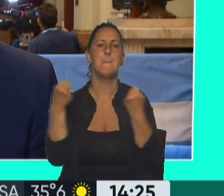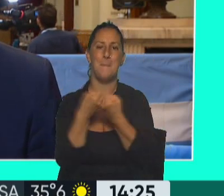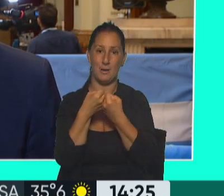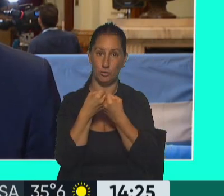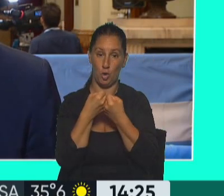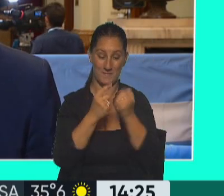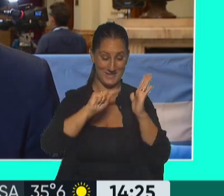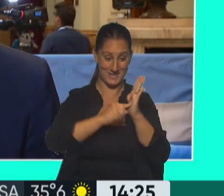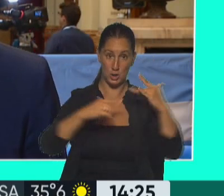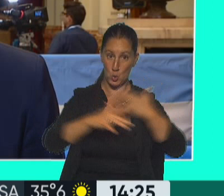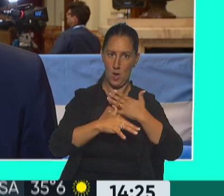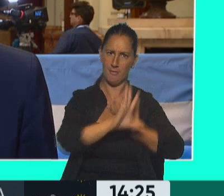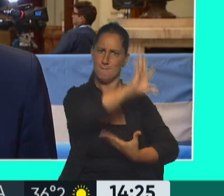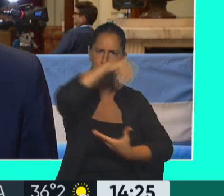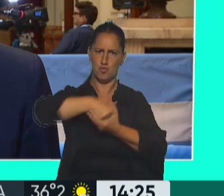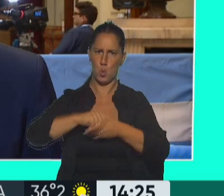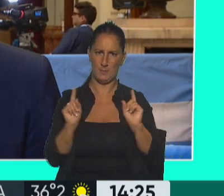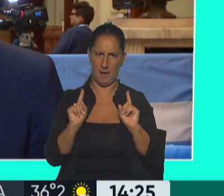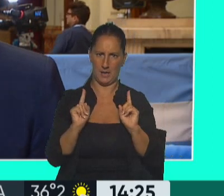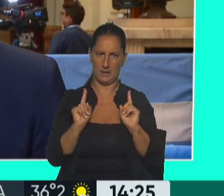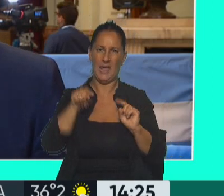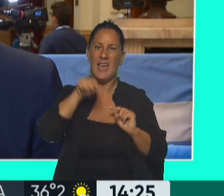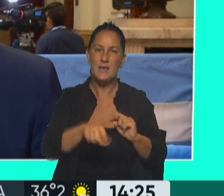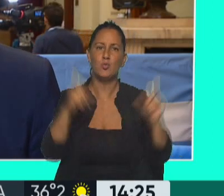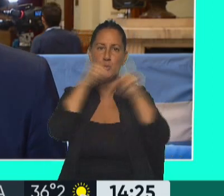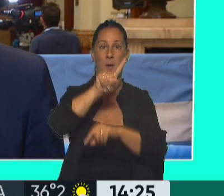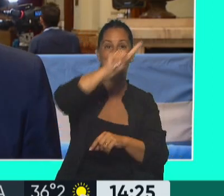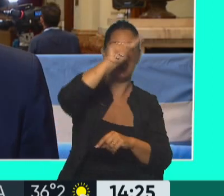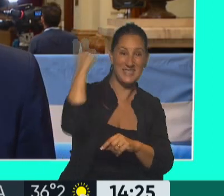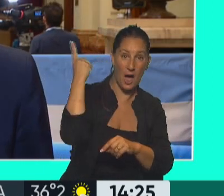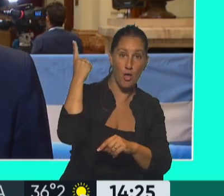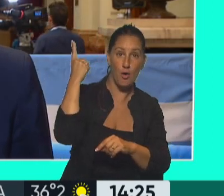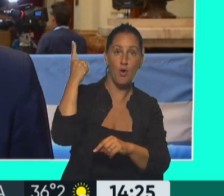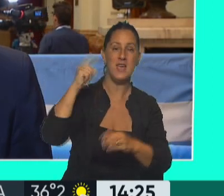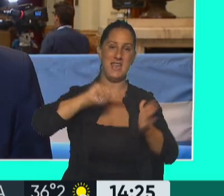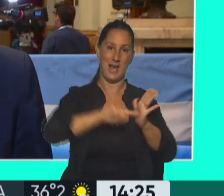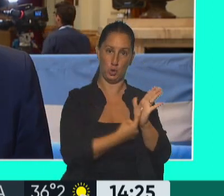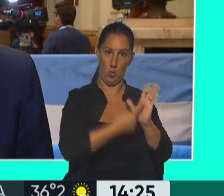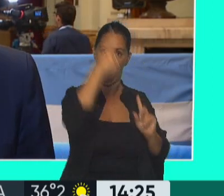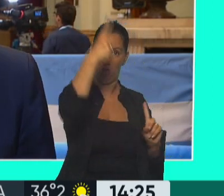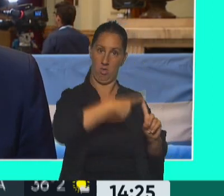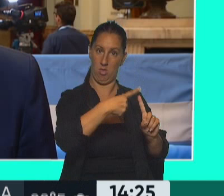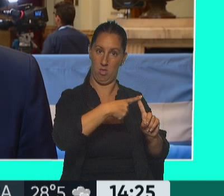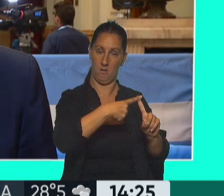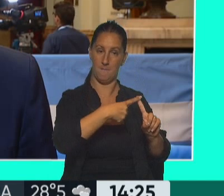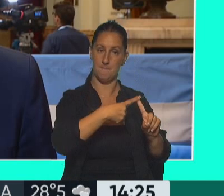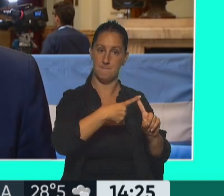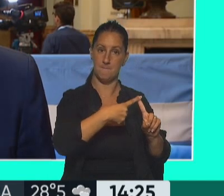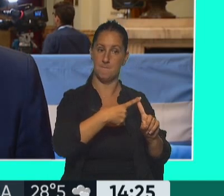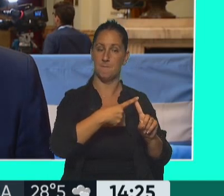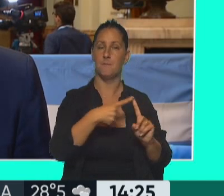la ciudad no es parte, y esto es una relación entre el Estado Nacional y la Ciudad de Buenos Aires, una cesión que le da a cambio